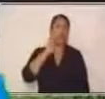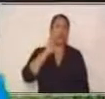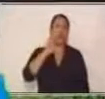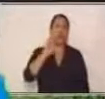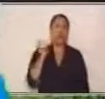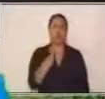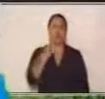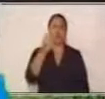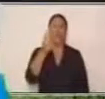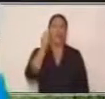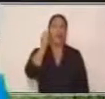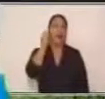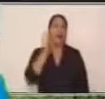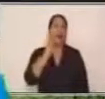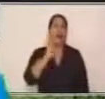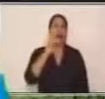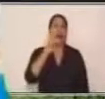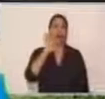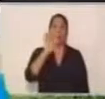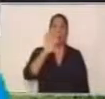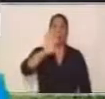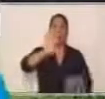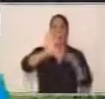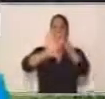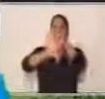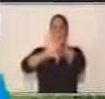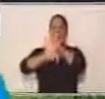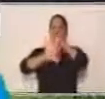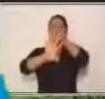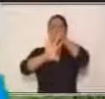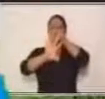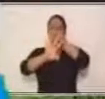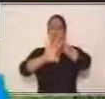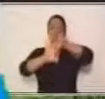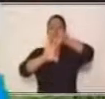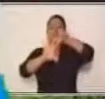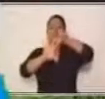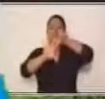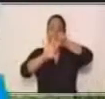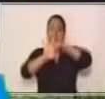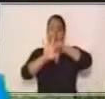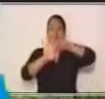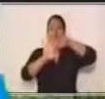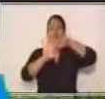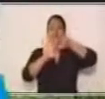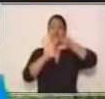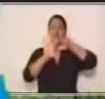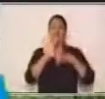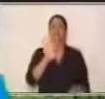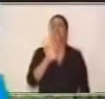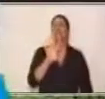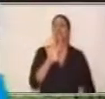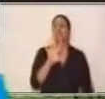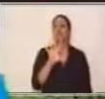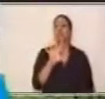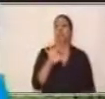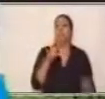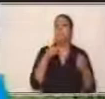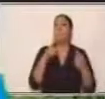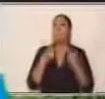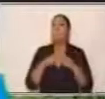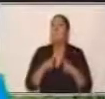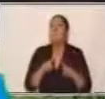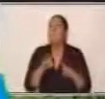pulgar, lo debemos subir un poco. Y tenemos un ángulo agudo. Pero ¿qué pasa si yo lo